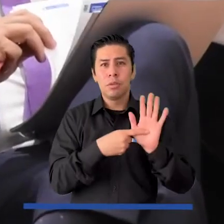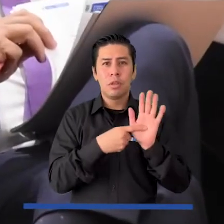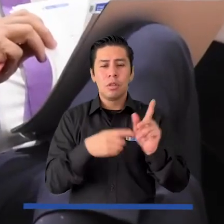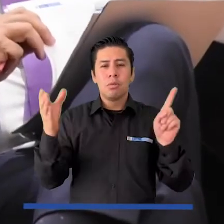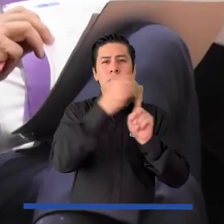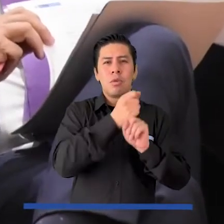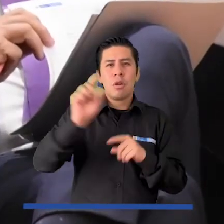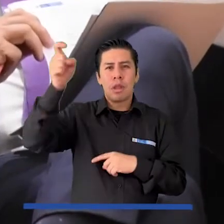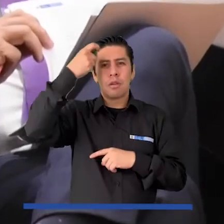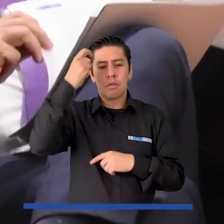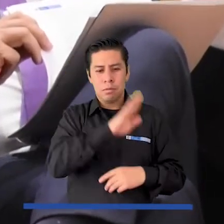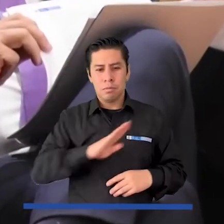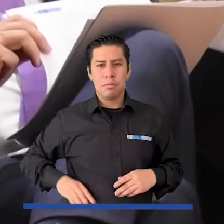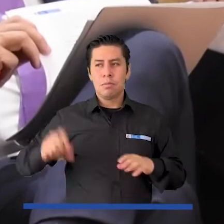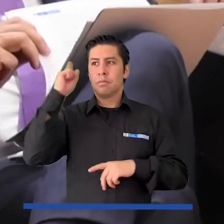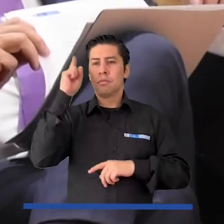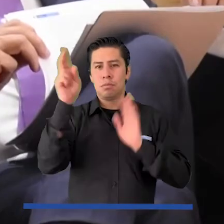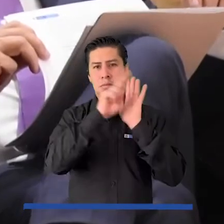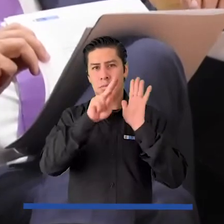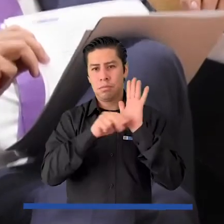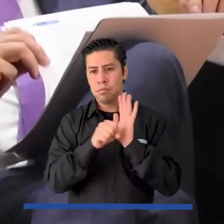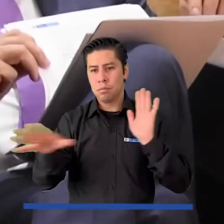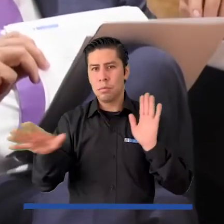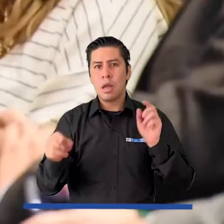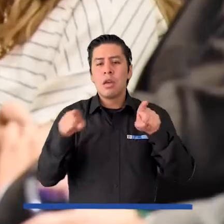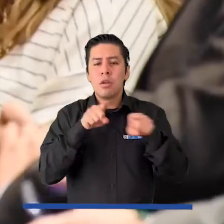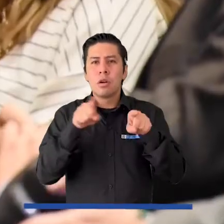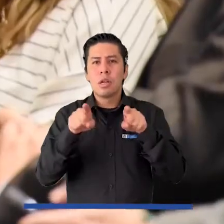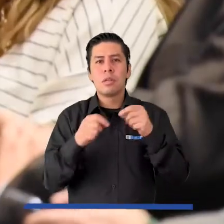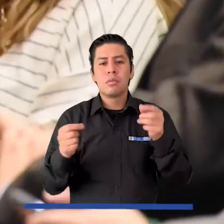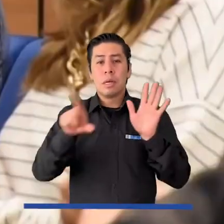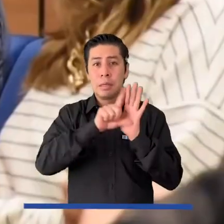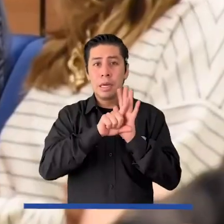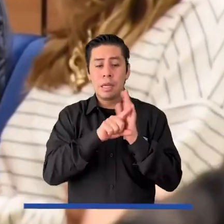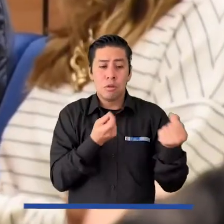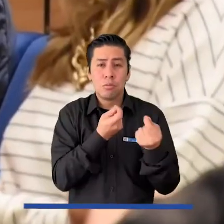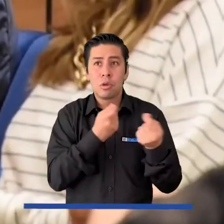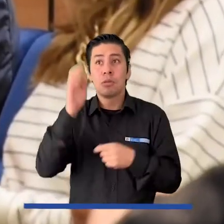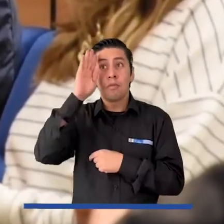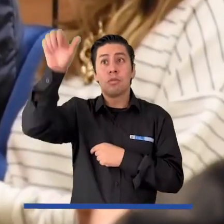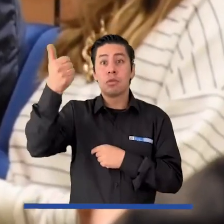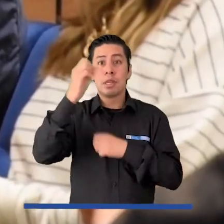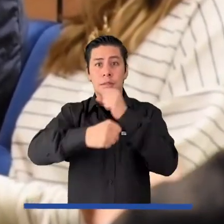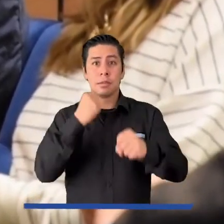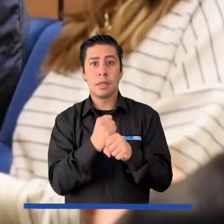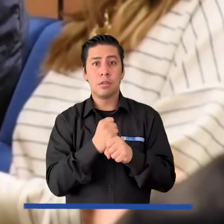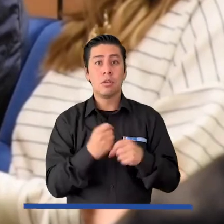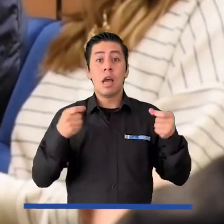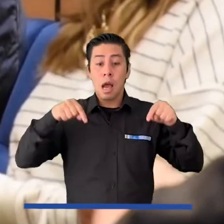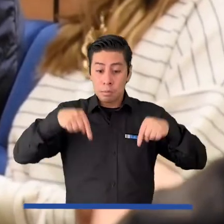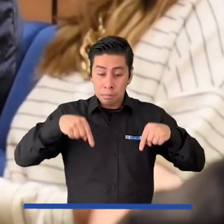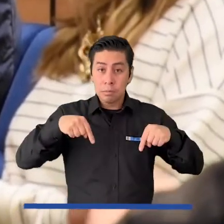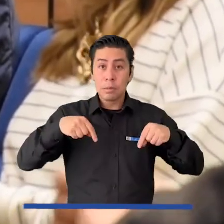Ramón Rodríguez Andrade, hizo un balance de los logros de la política pública de víctimas del gobierno del presidente Iván Duque y de los retos para la Ley de Víctimas en